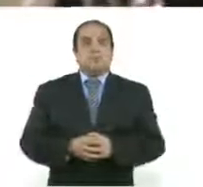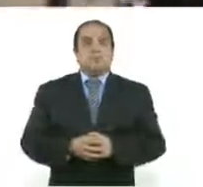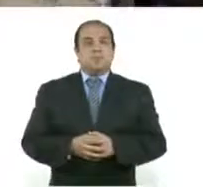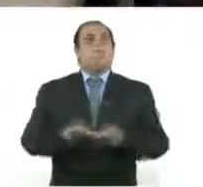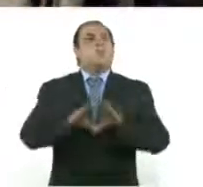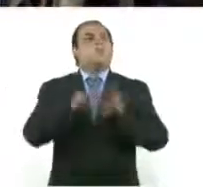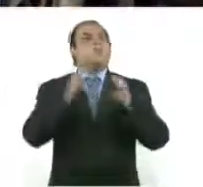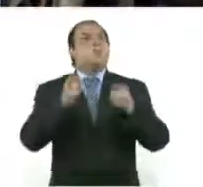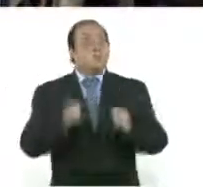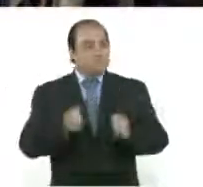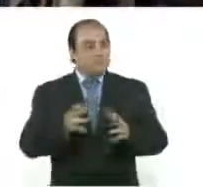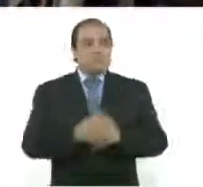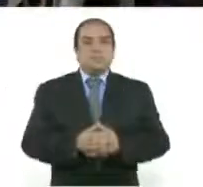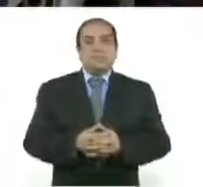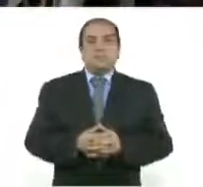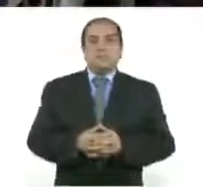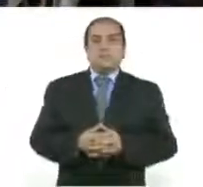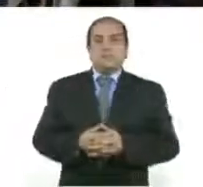¿Cómo están?